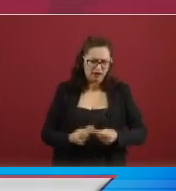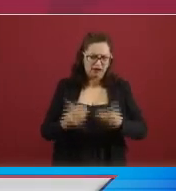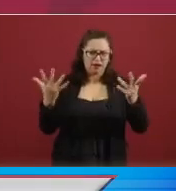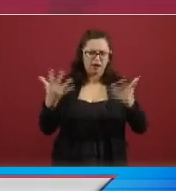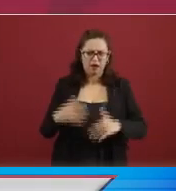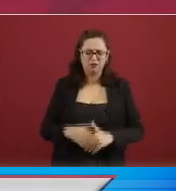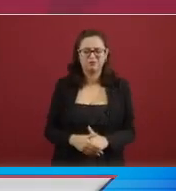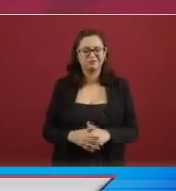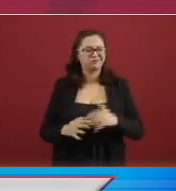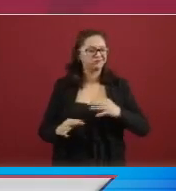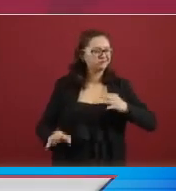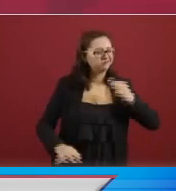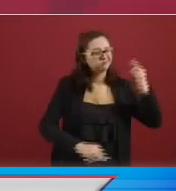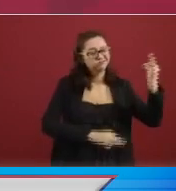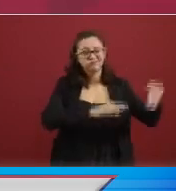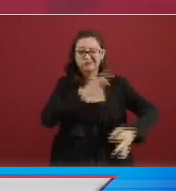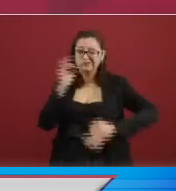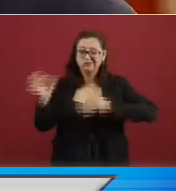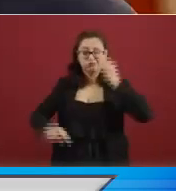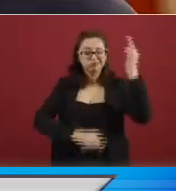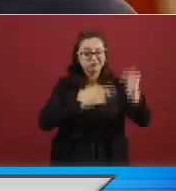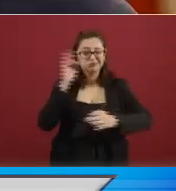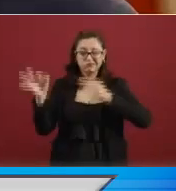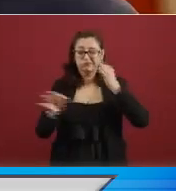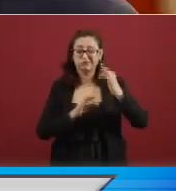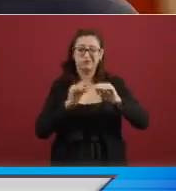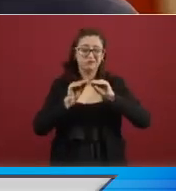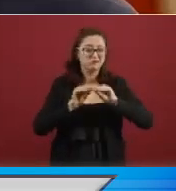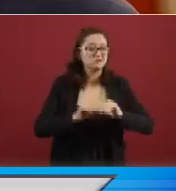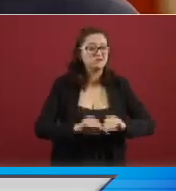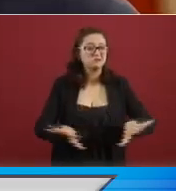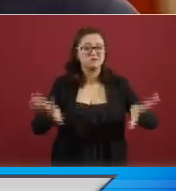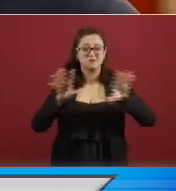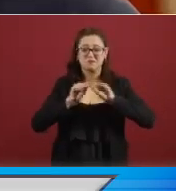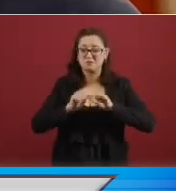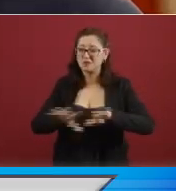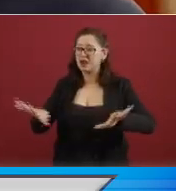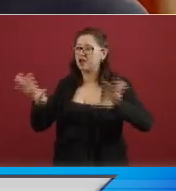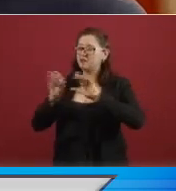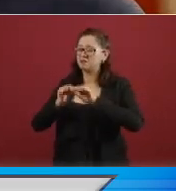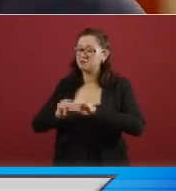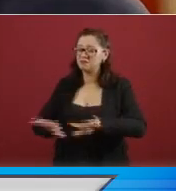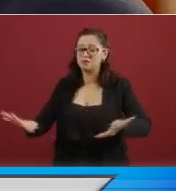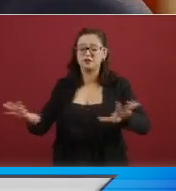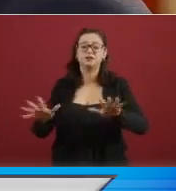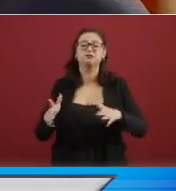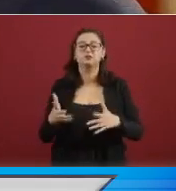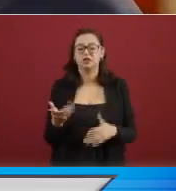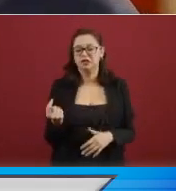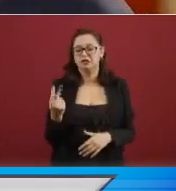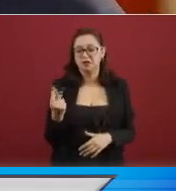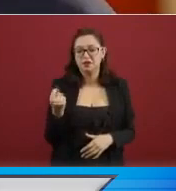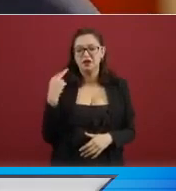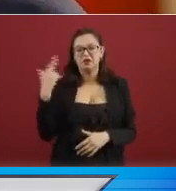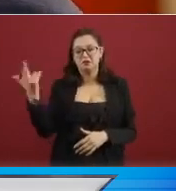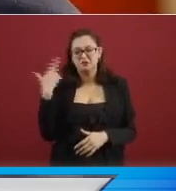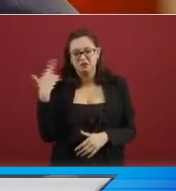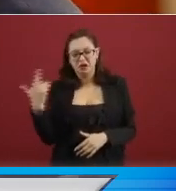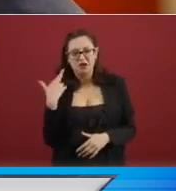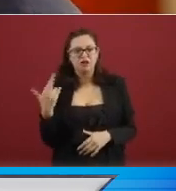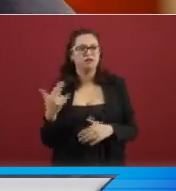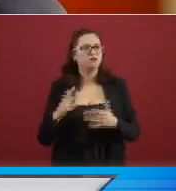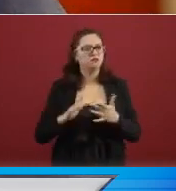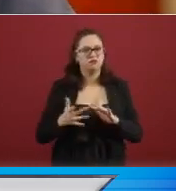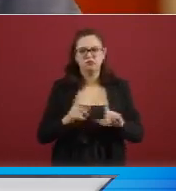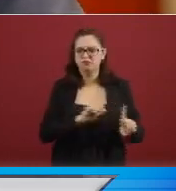va a ser una campaña muy importante en medios. Será una campaña en medios